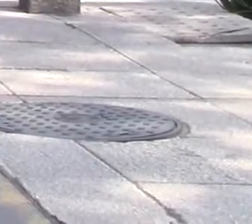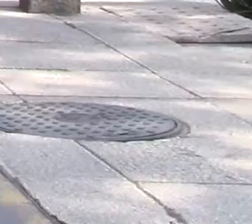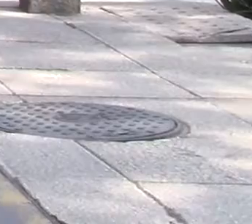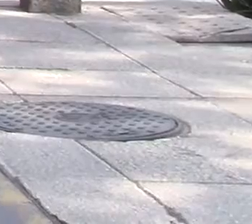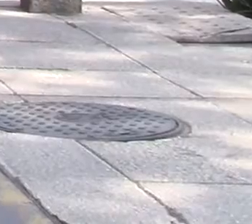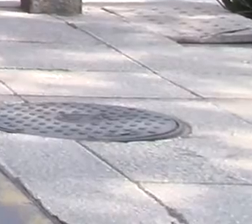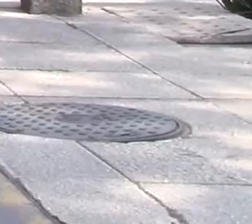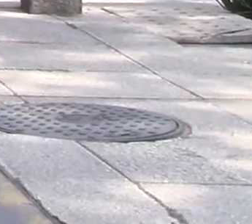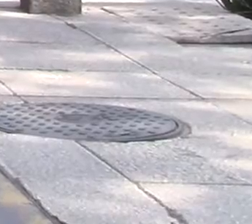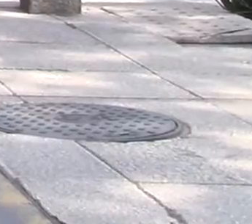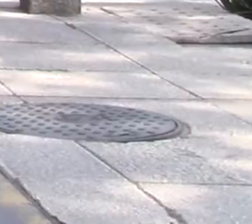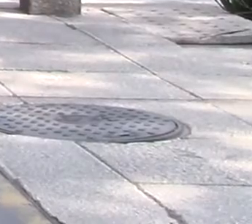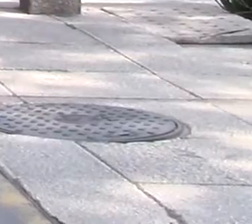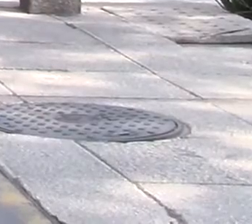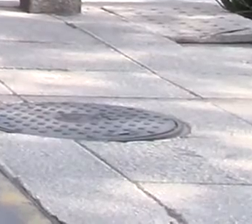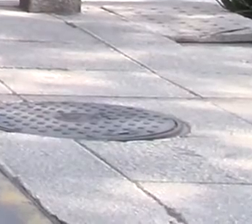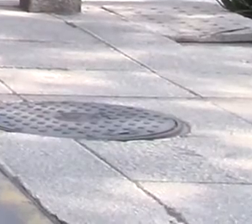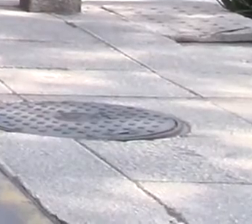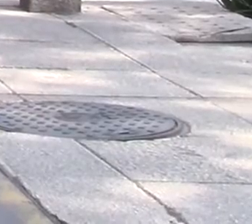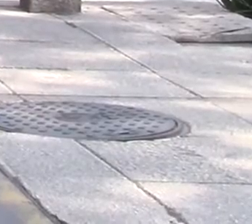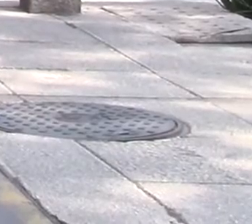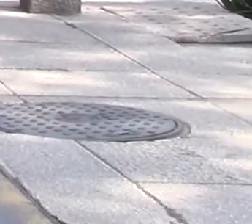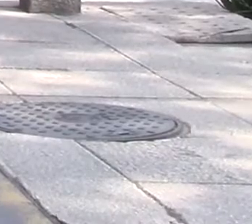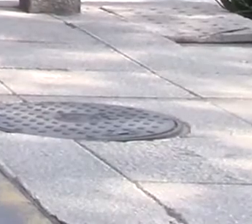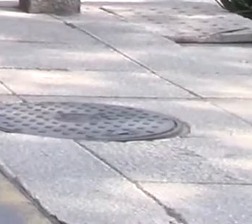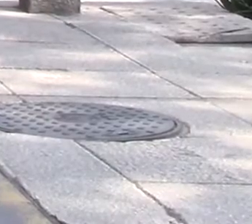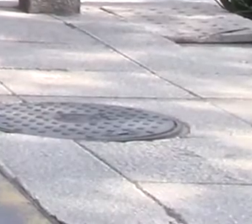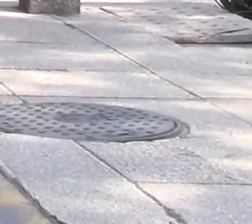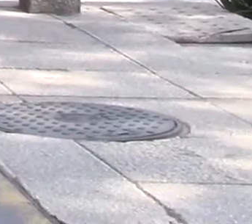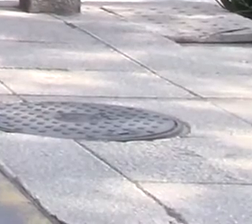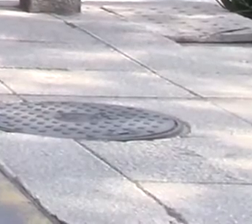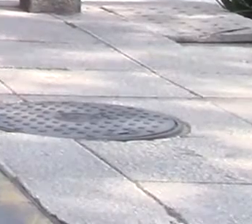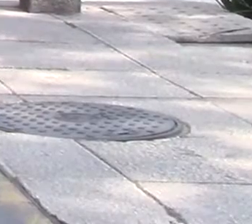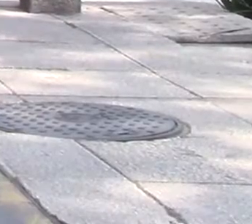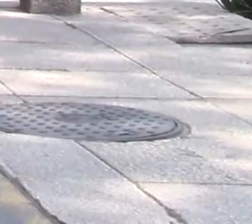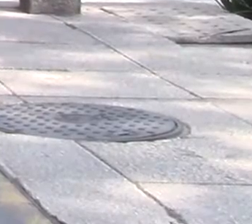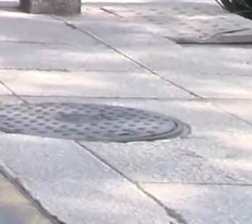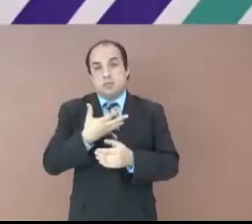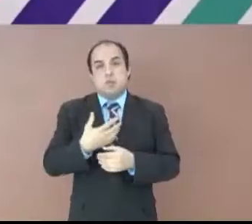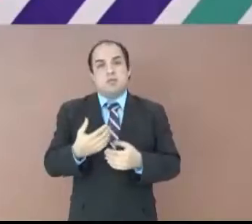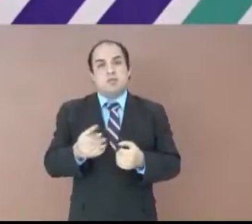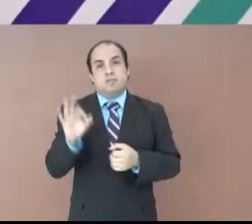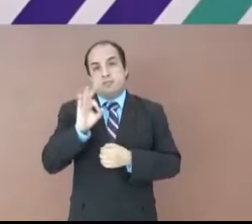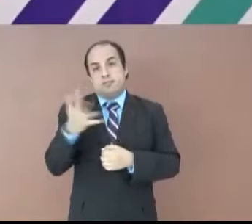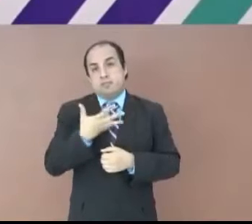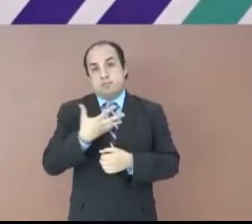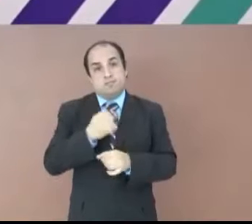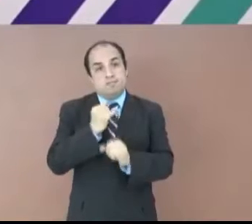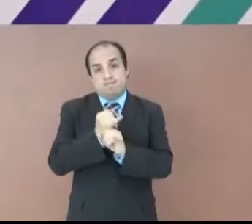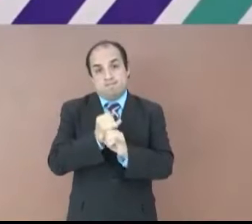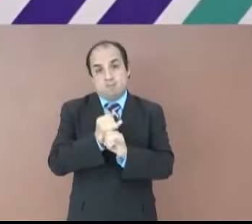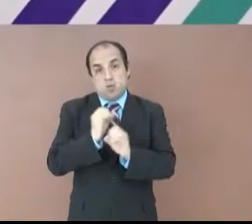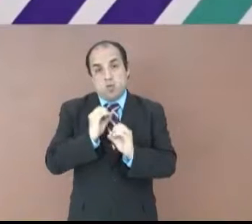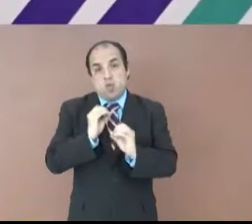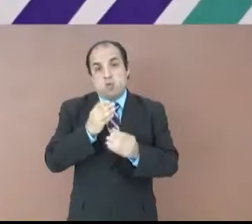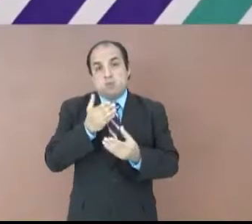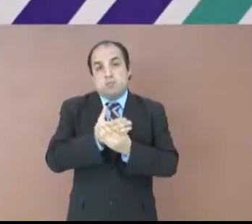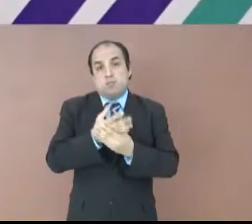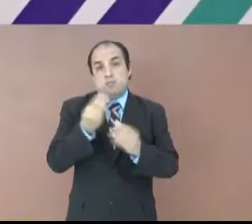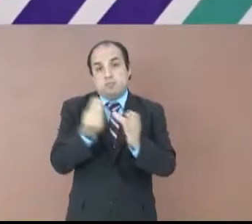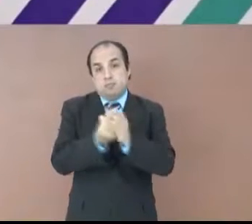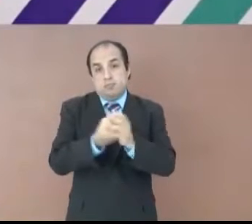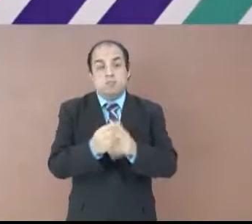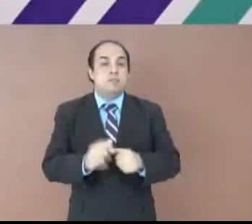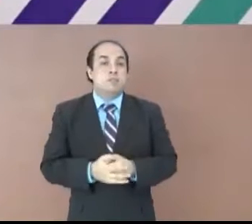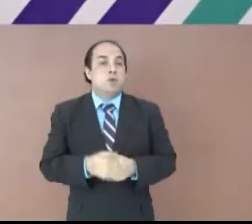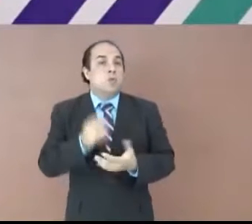que se trabajará en coordinación con el gobierno para que los alumnos no pierdan las clases de la pandemia. Porque no tuvieron acceso a ellas, o